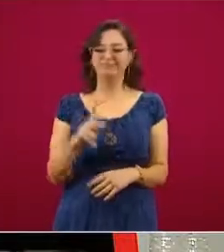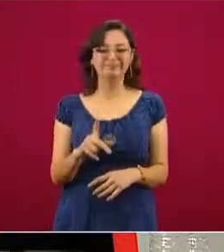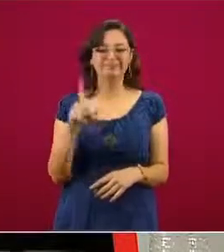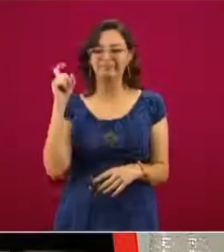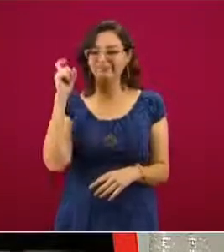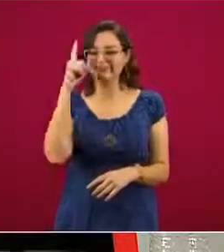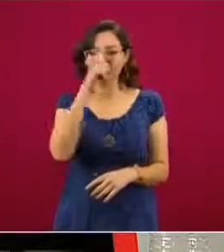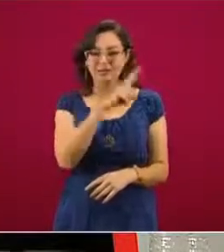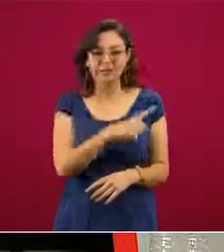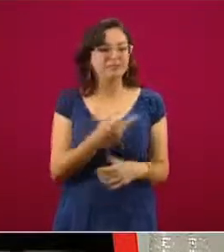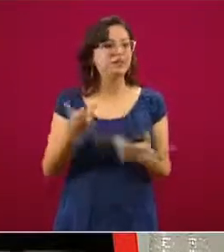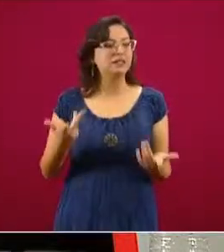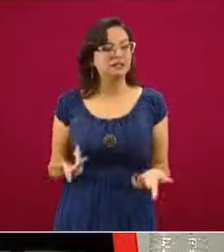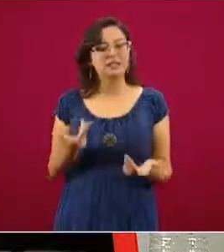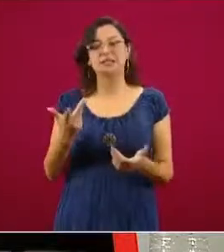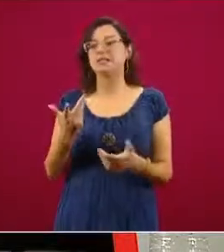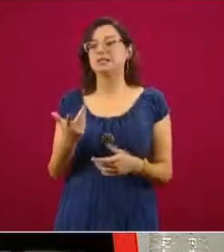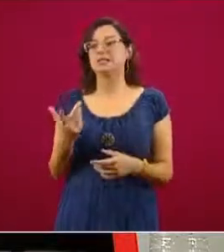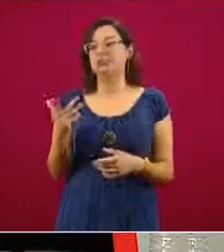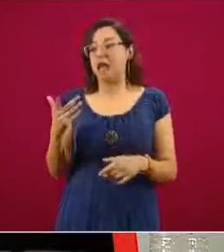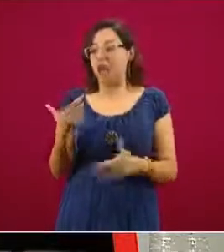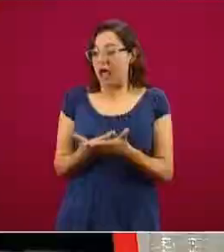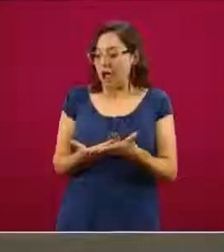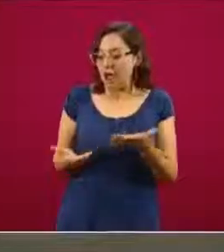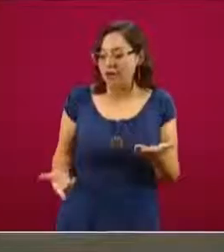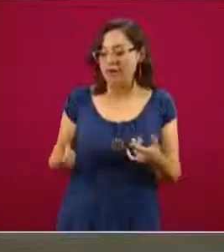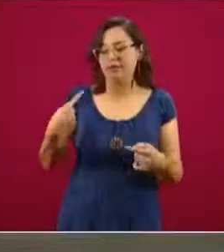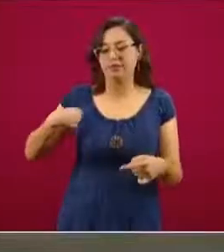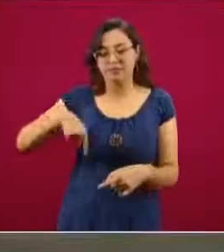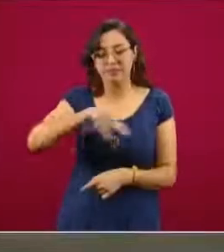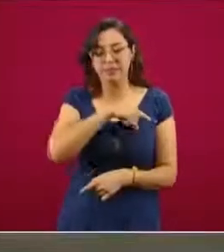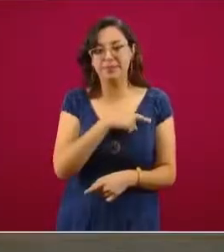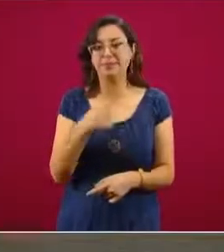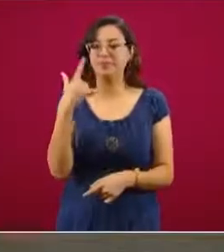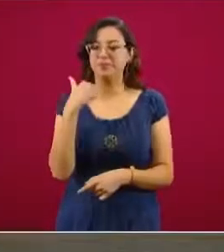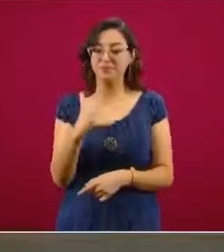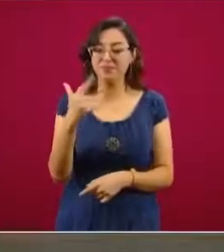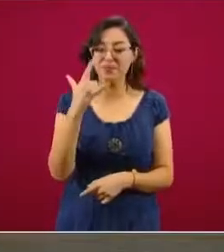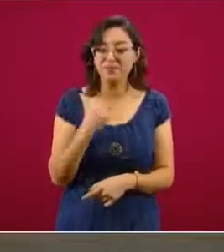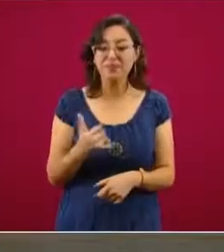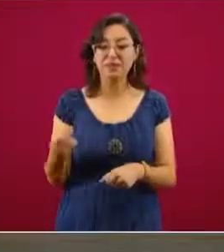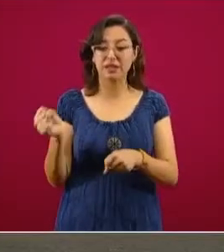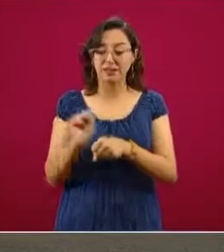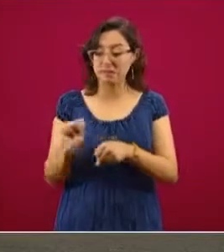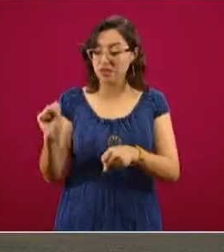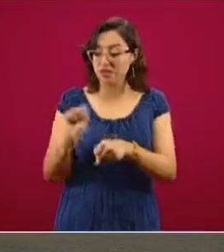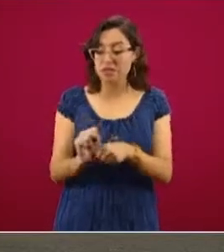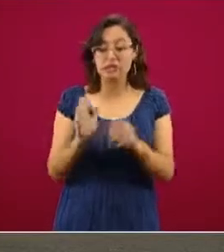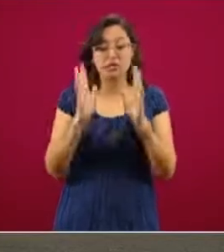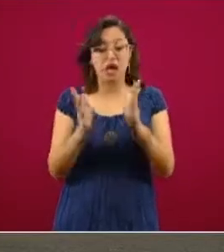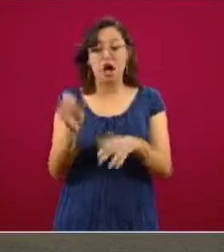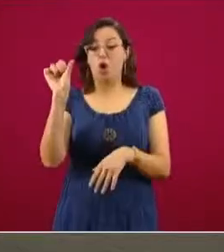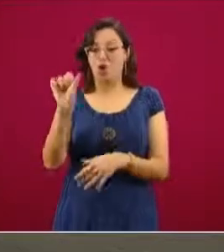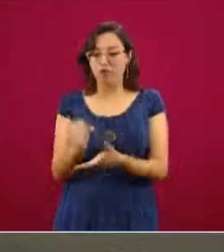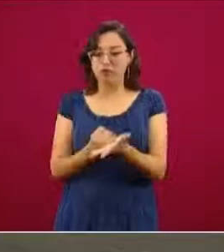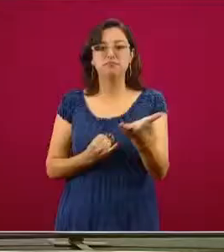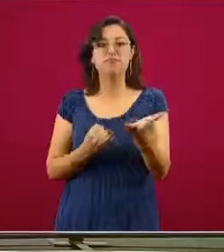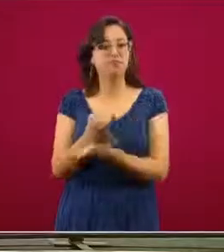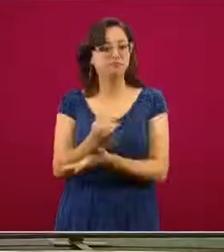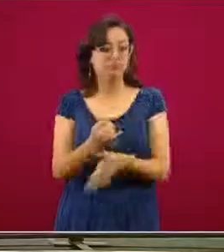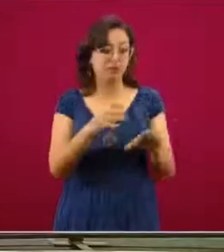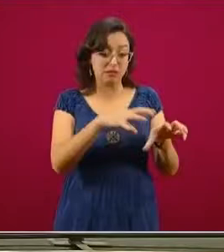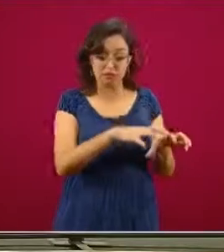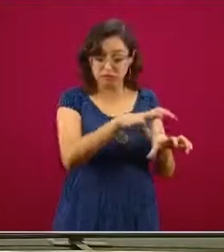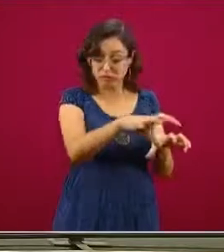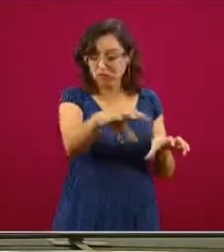hemos estado trabajando durante ya varias semanas y que hoy se concreta, es esa integración. Es